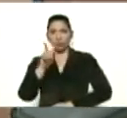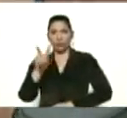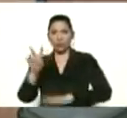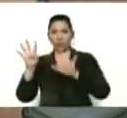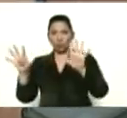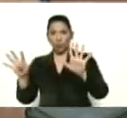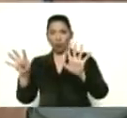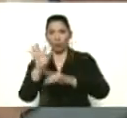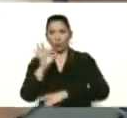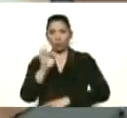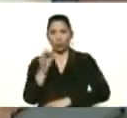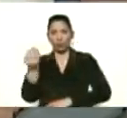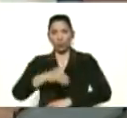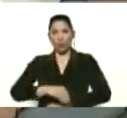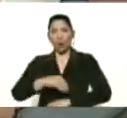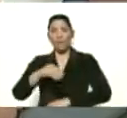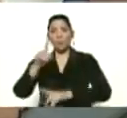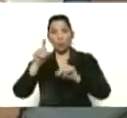229% más pruebas que Perú,